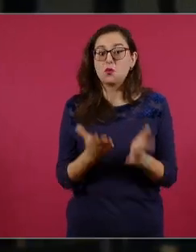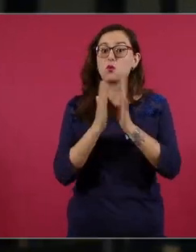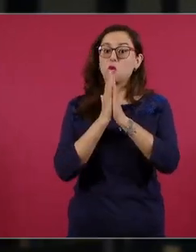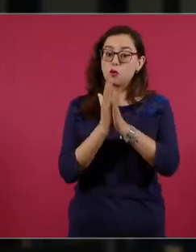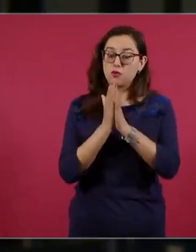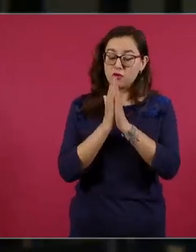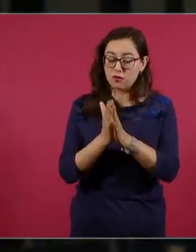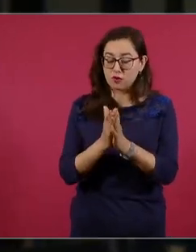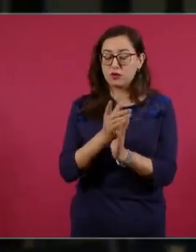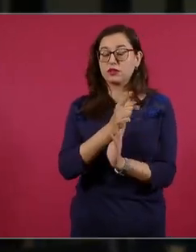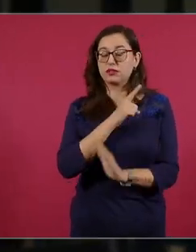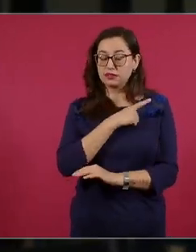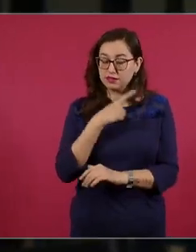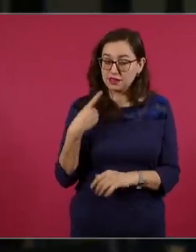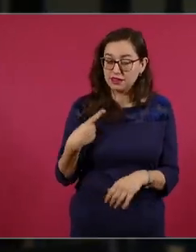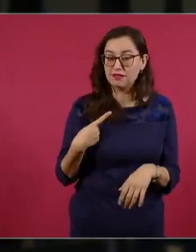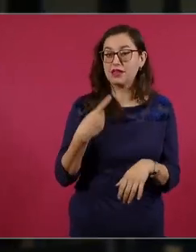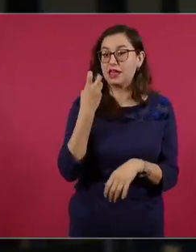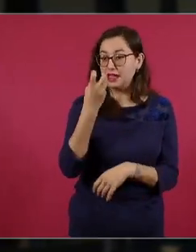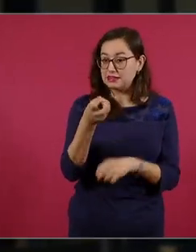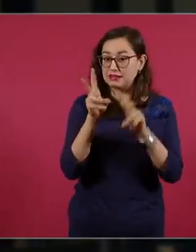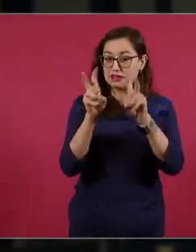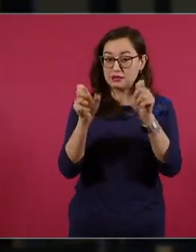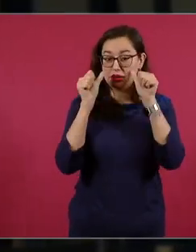favor no se olvide esta situación.